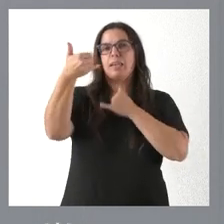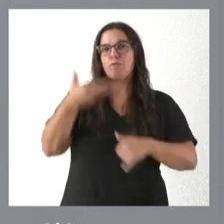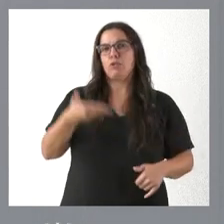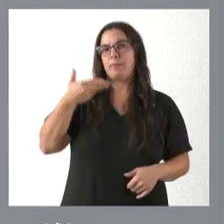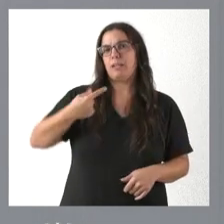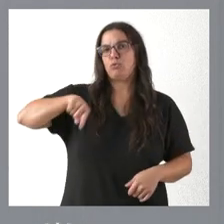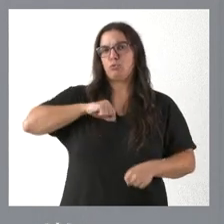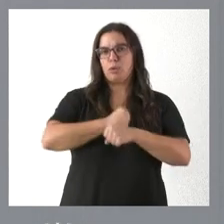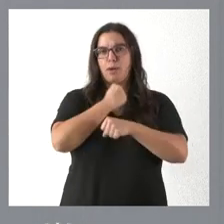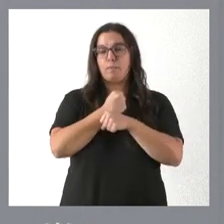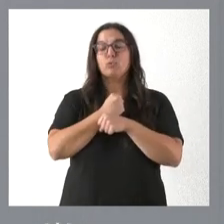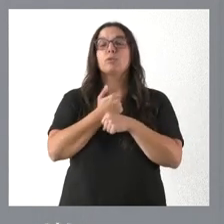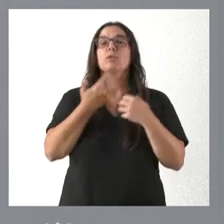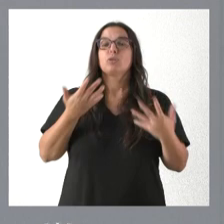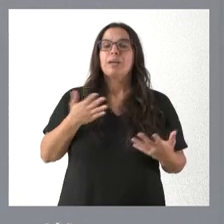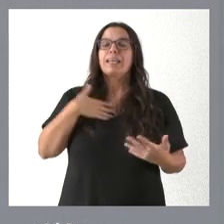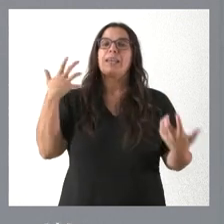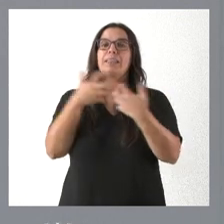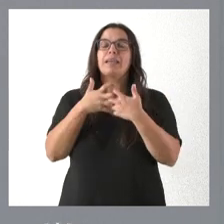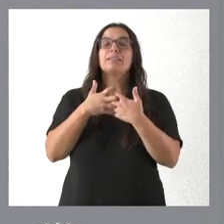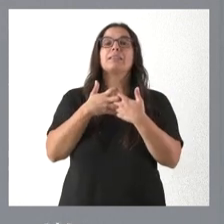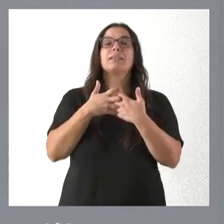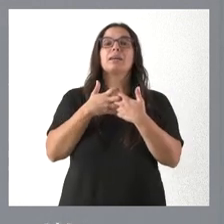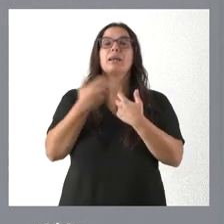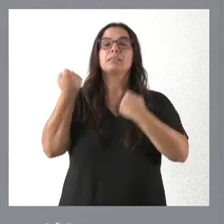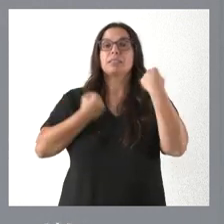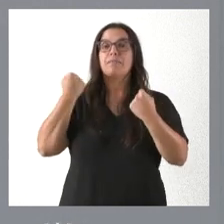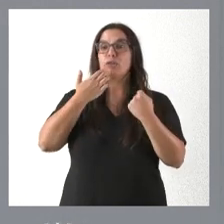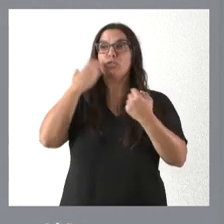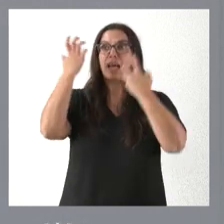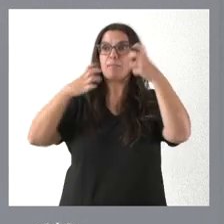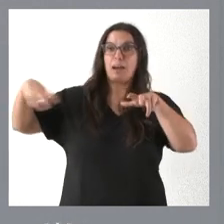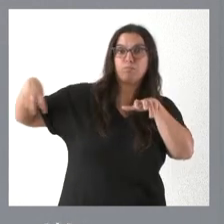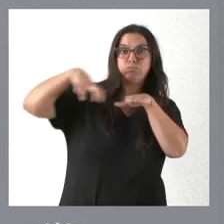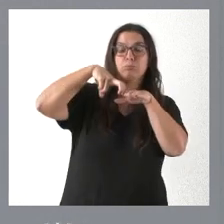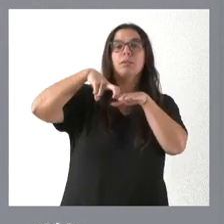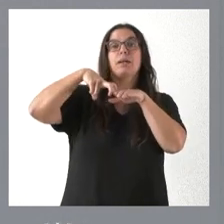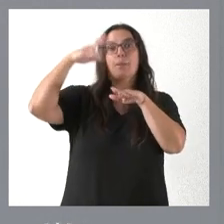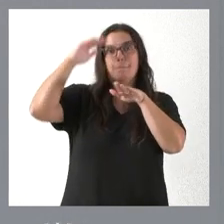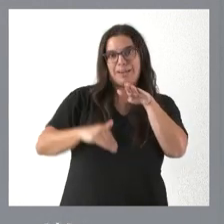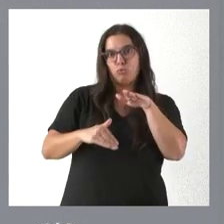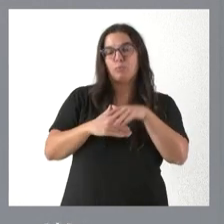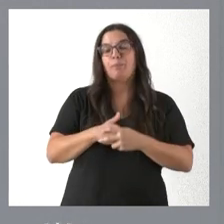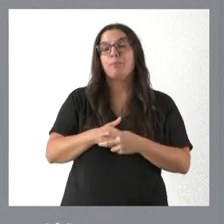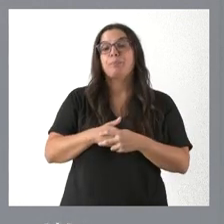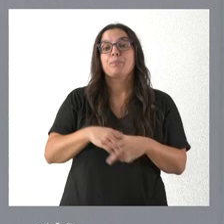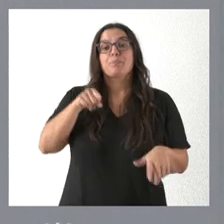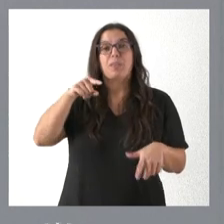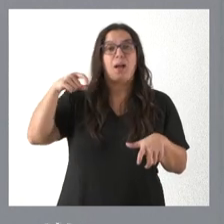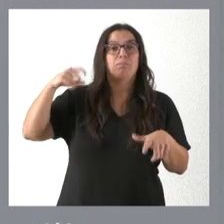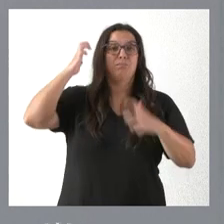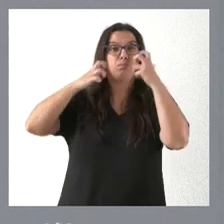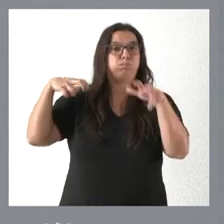se pretende minimizar con ello los accidentes de tráfico como consecuencia de la fauna Silvestre un elemento con una especial